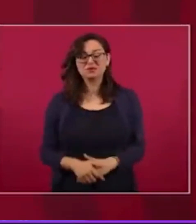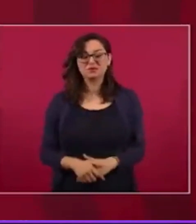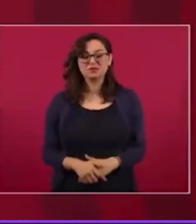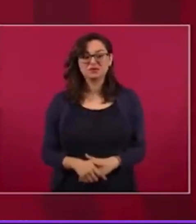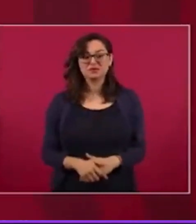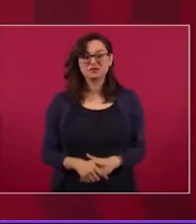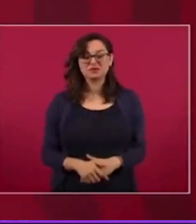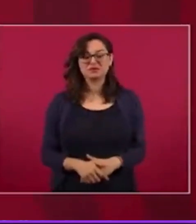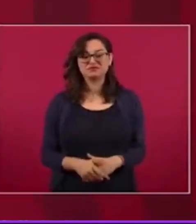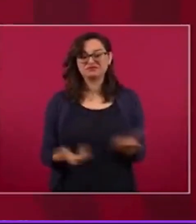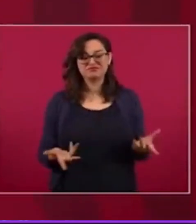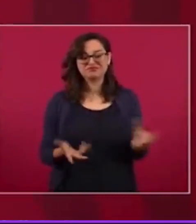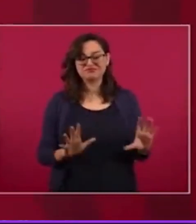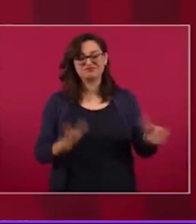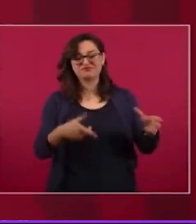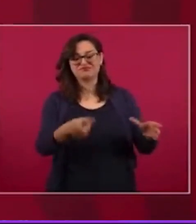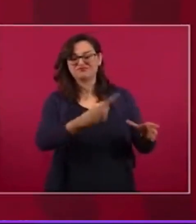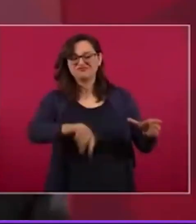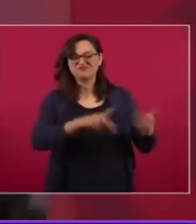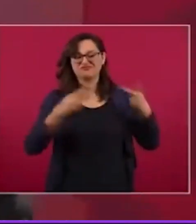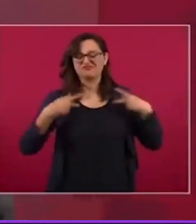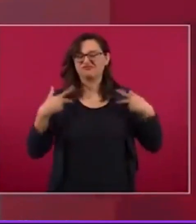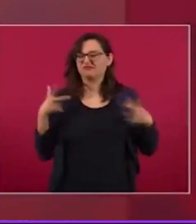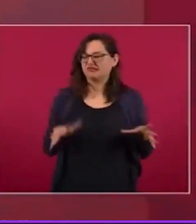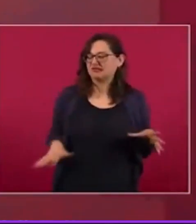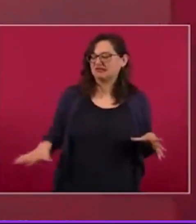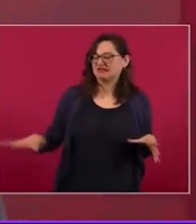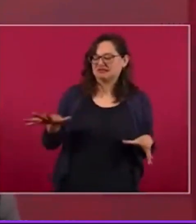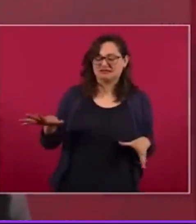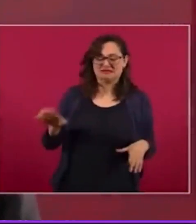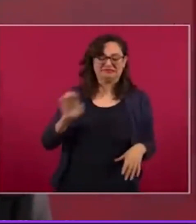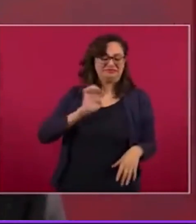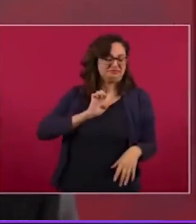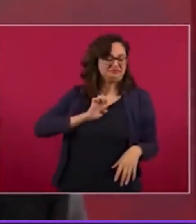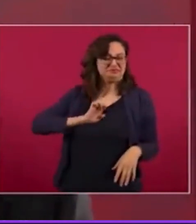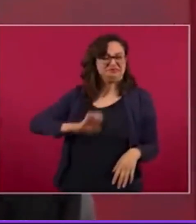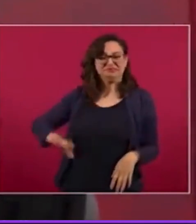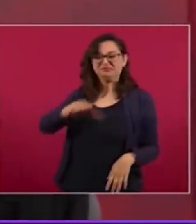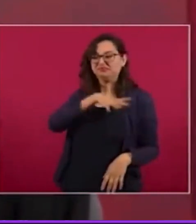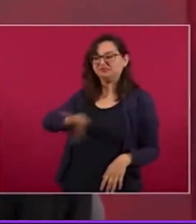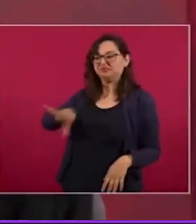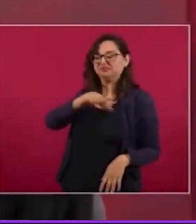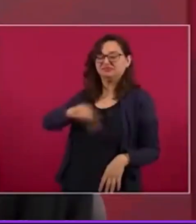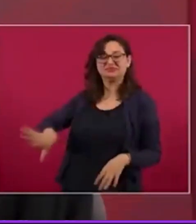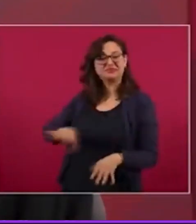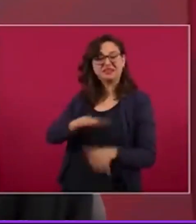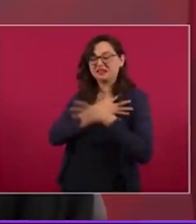desprecian al pueblo no le tiren amor al pueblo